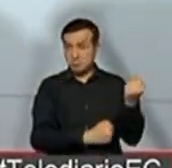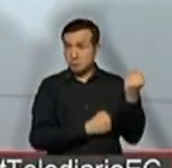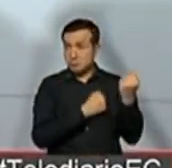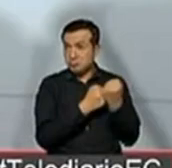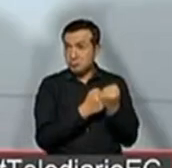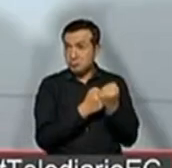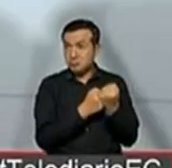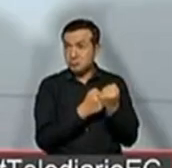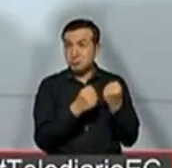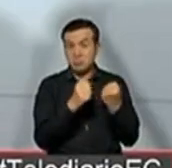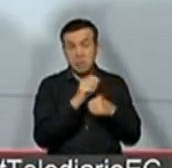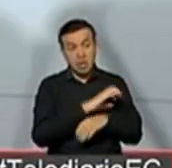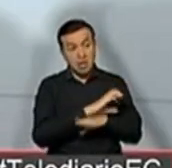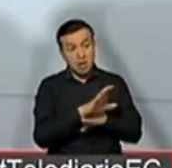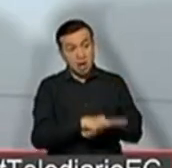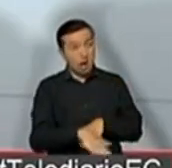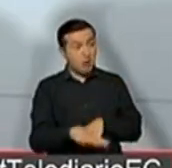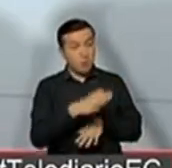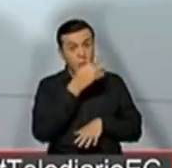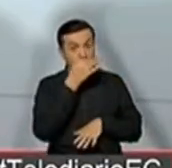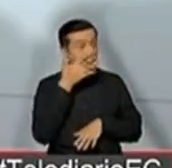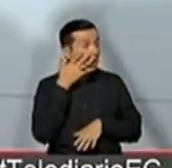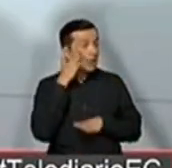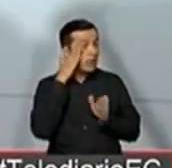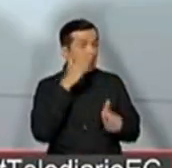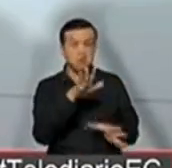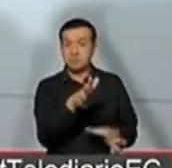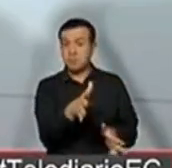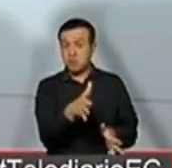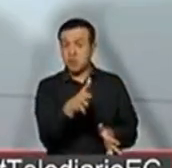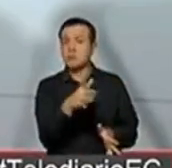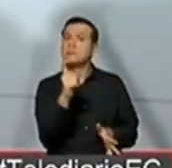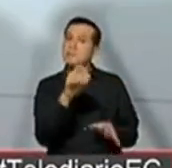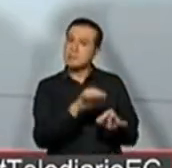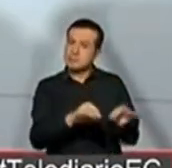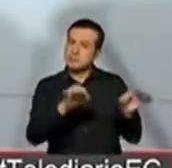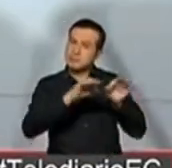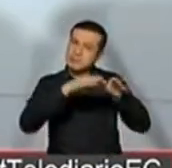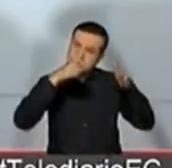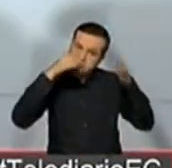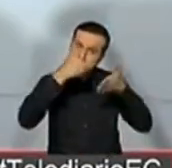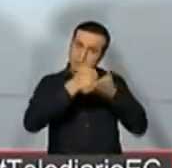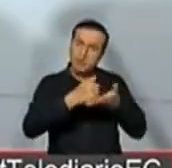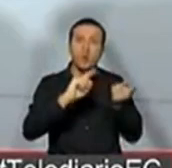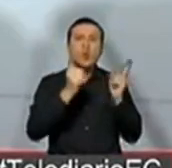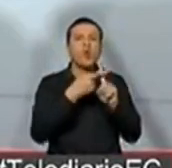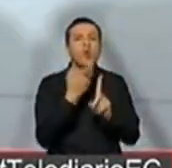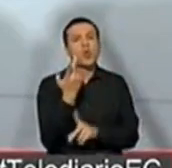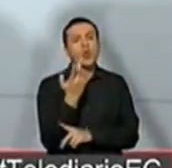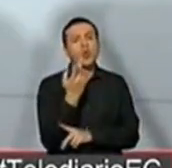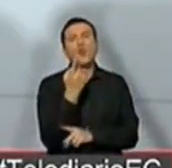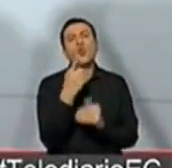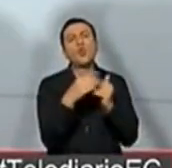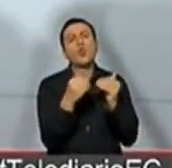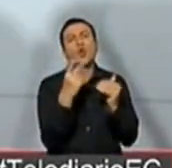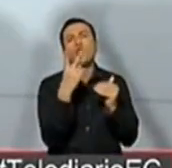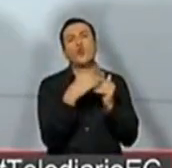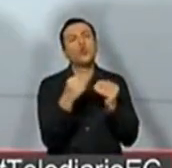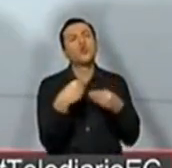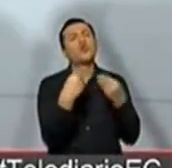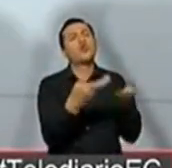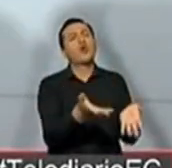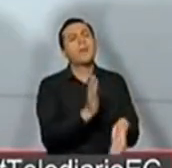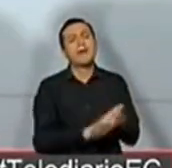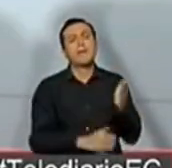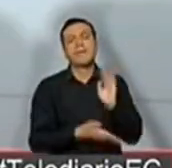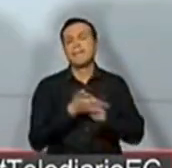de las regiones periféricas, de la región amazónica, así hay que concentrarse más, no solo en darles un dólar, dos dólares para